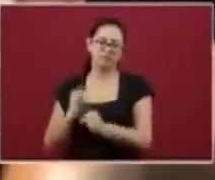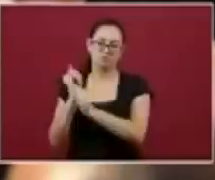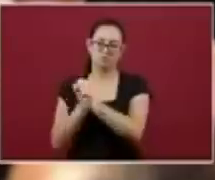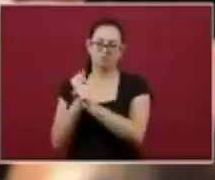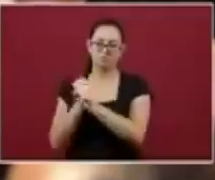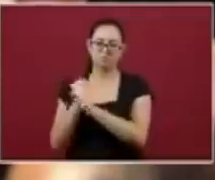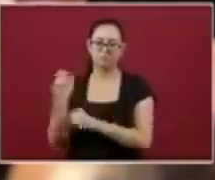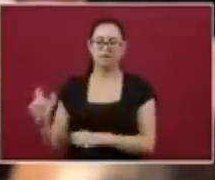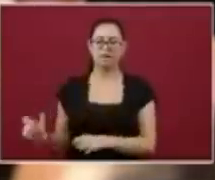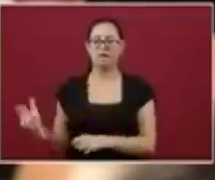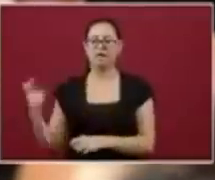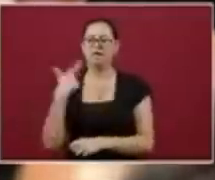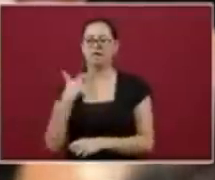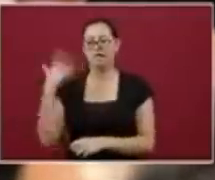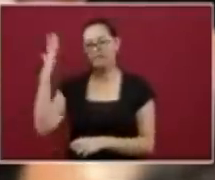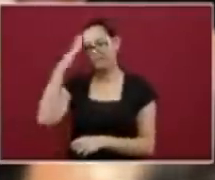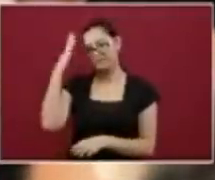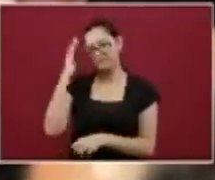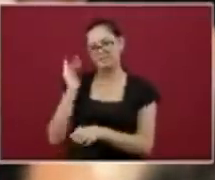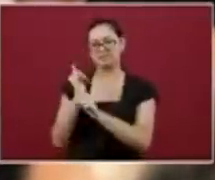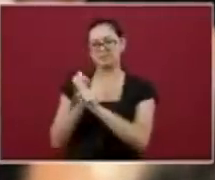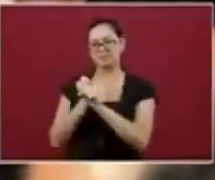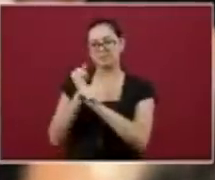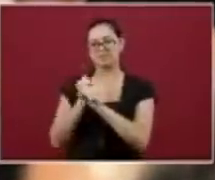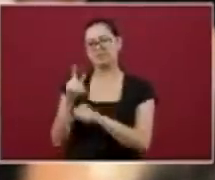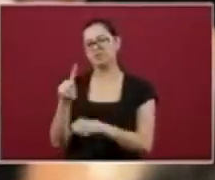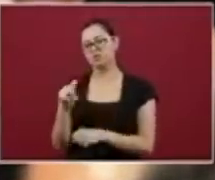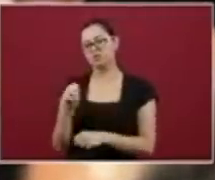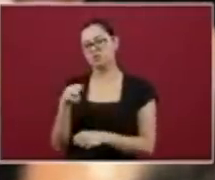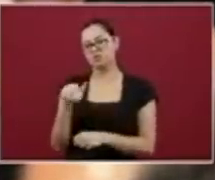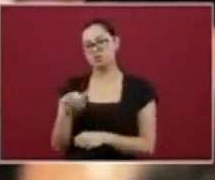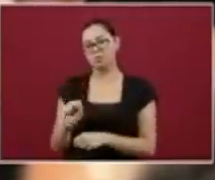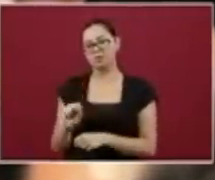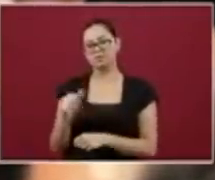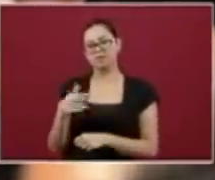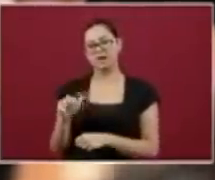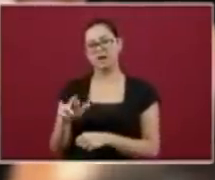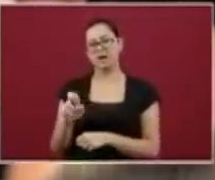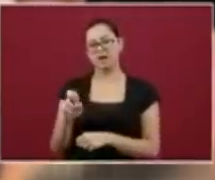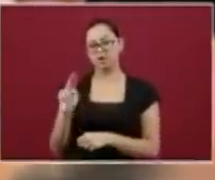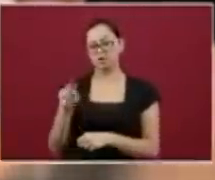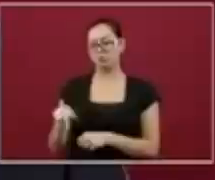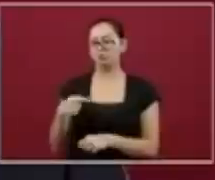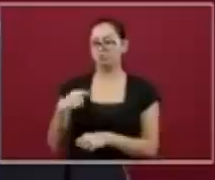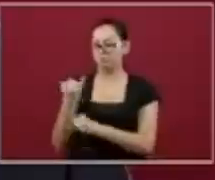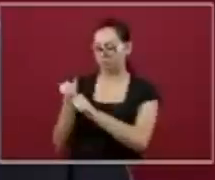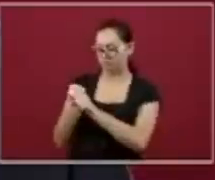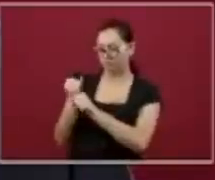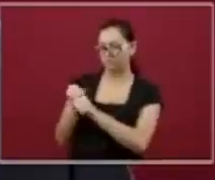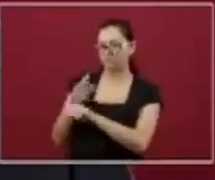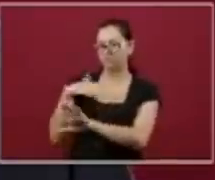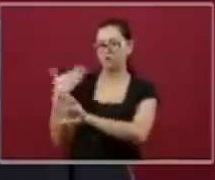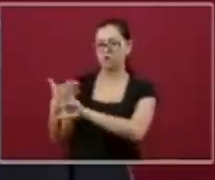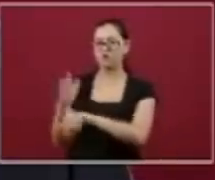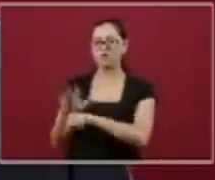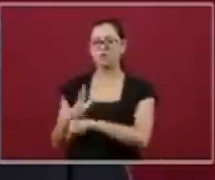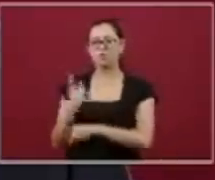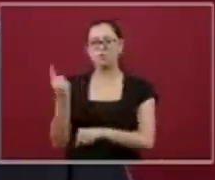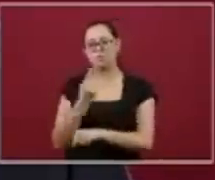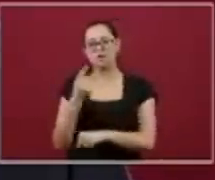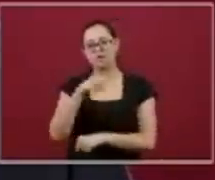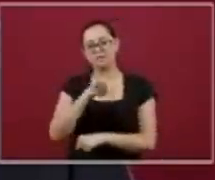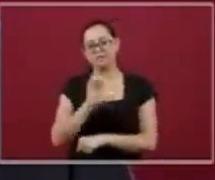el extitular de la Agencia de Investigación Criminal, Tomás Herón. Esta investigación se pide porque supuestamente la